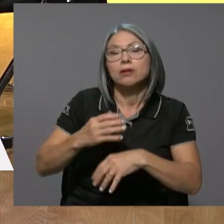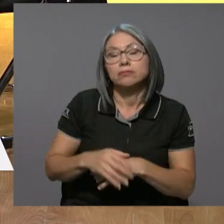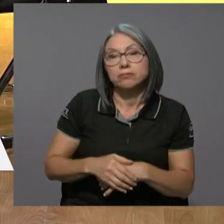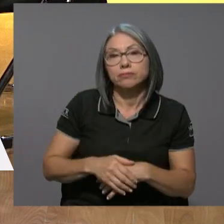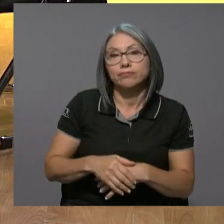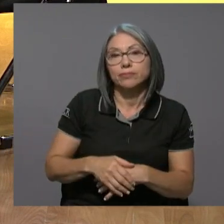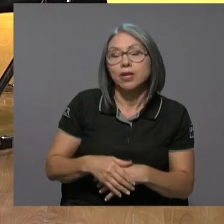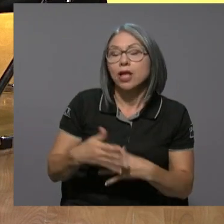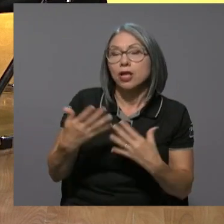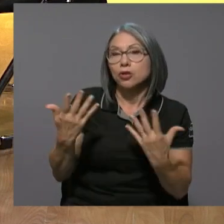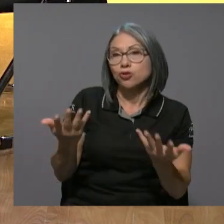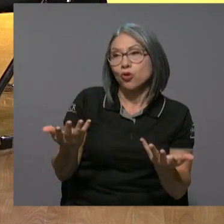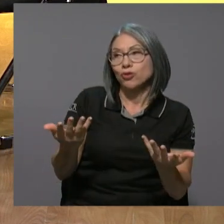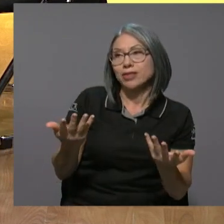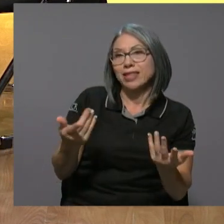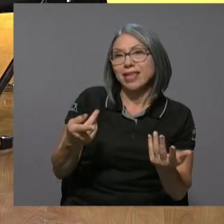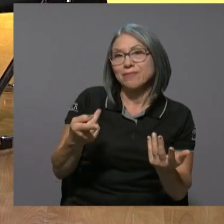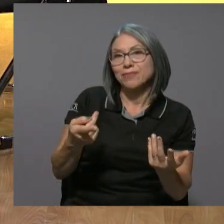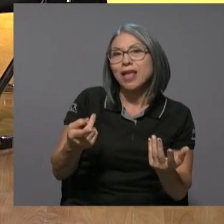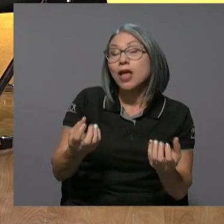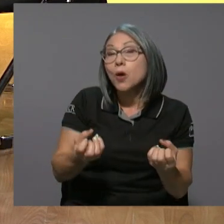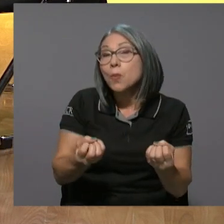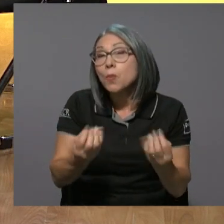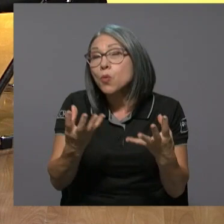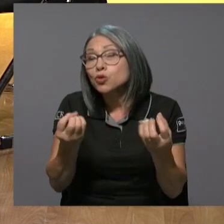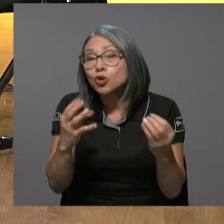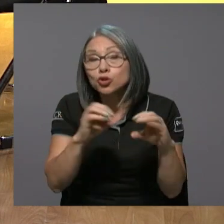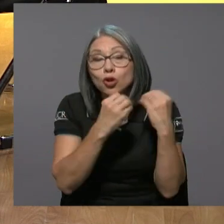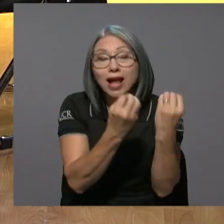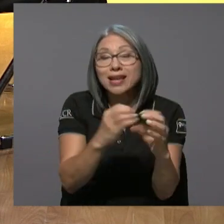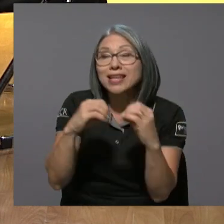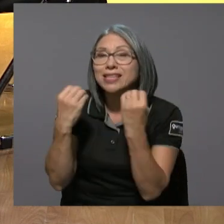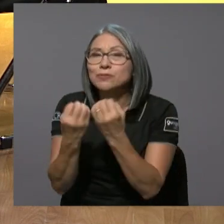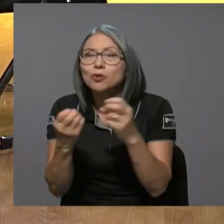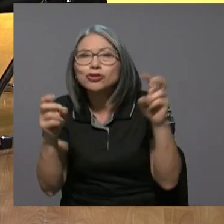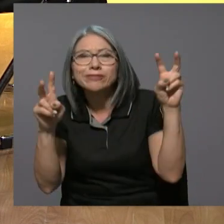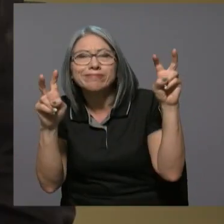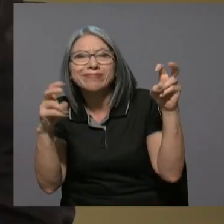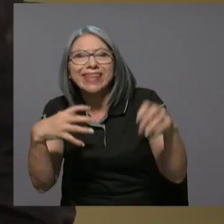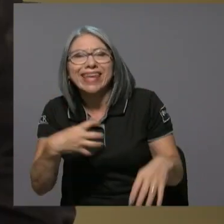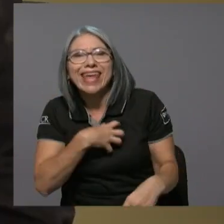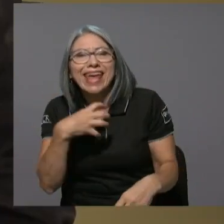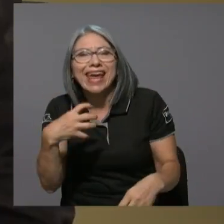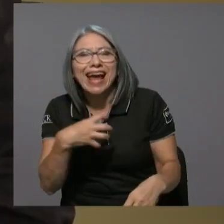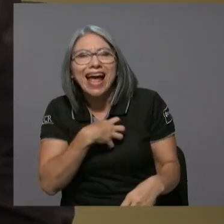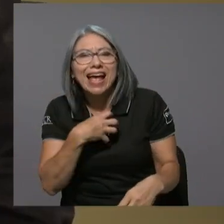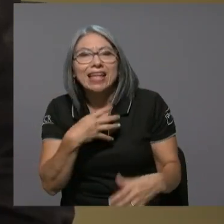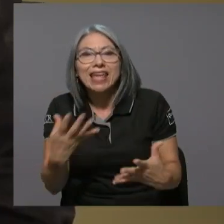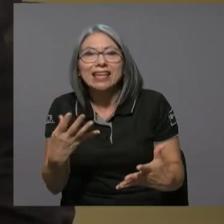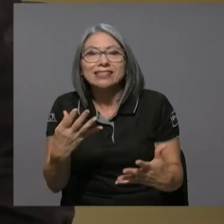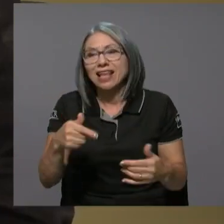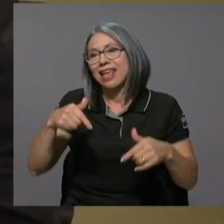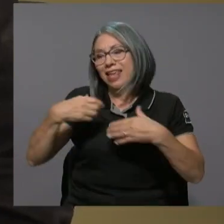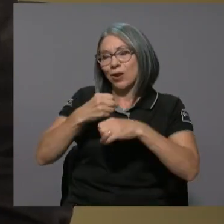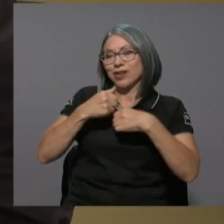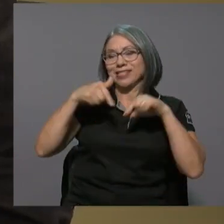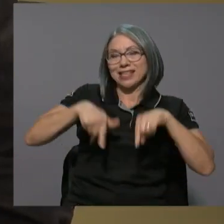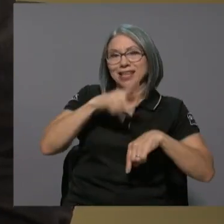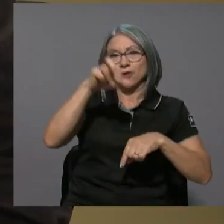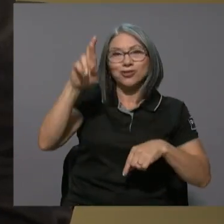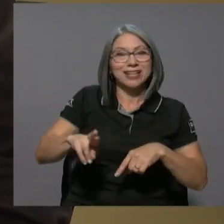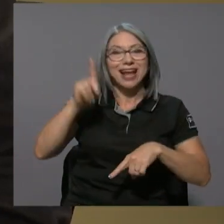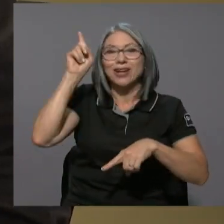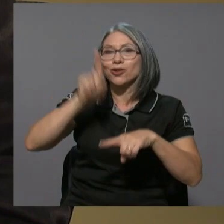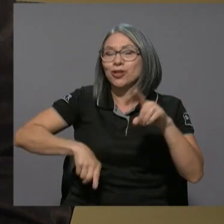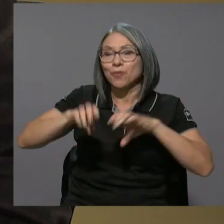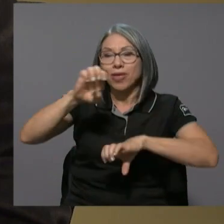la observación, por no decir queja, de muchos organismos era que no se podía evaluar lo que se hacía en Costa Rica, porque no